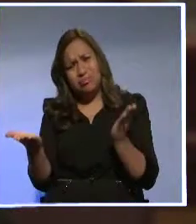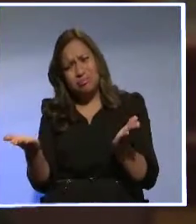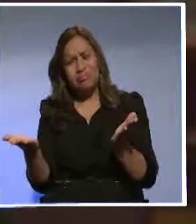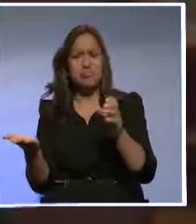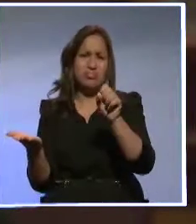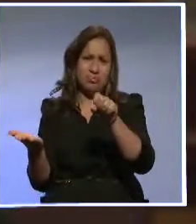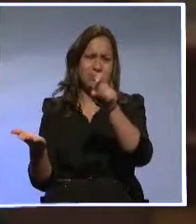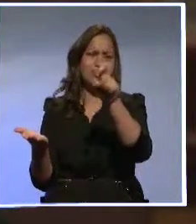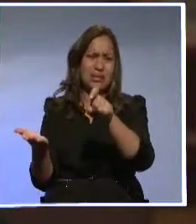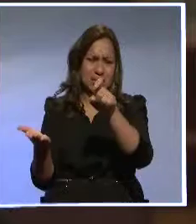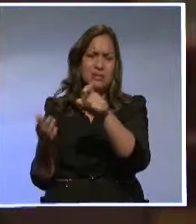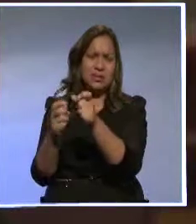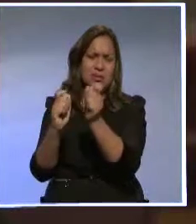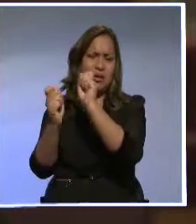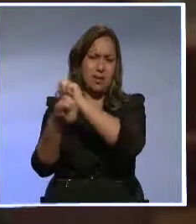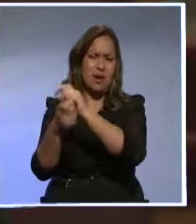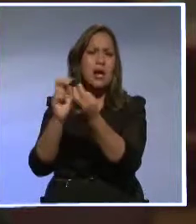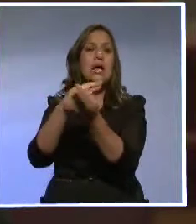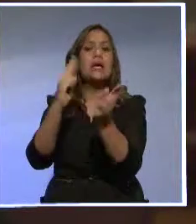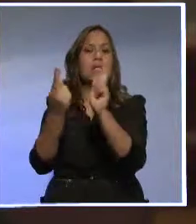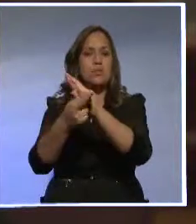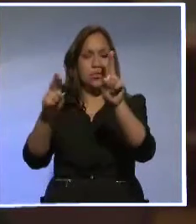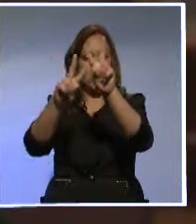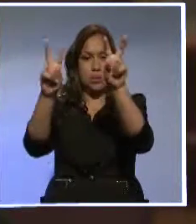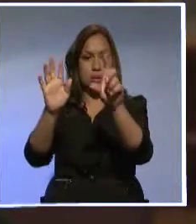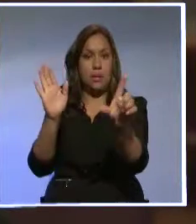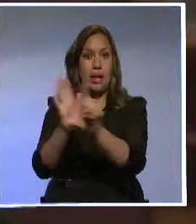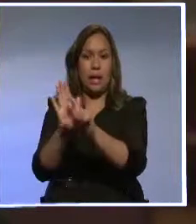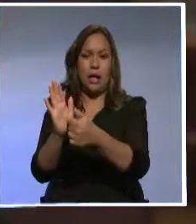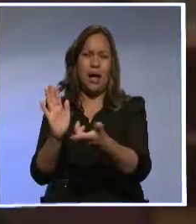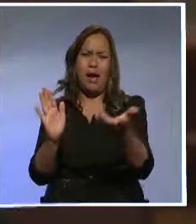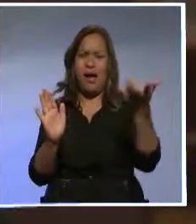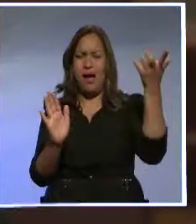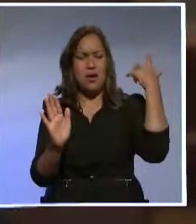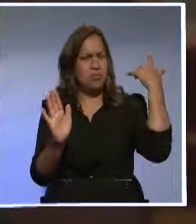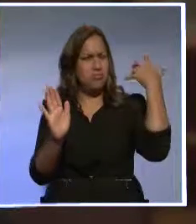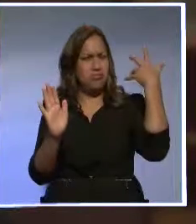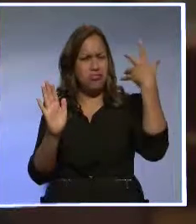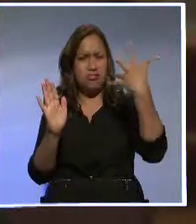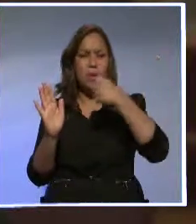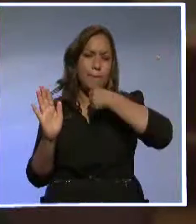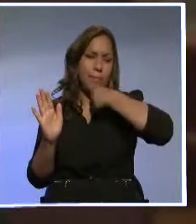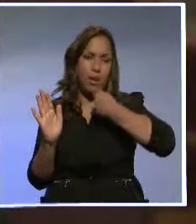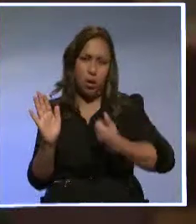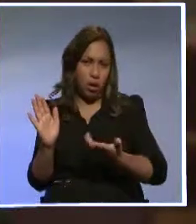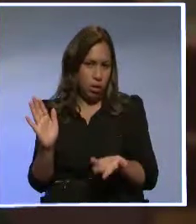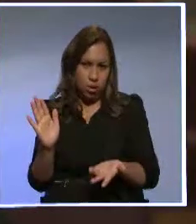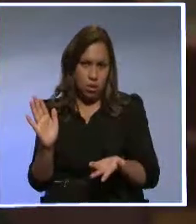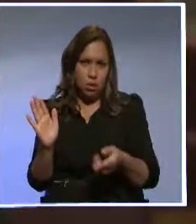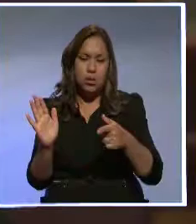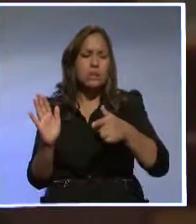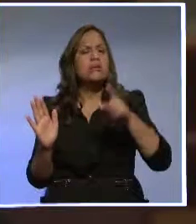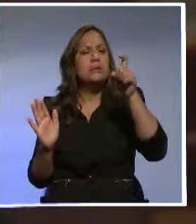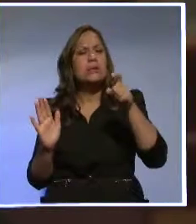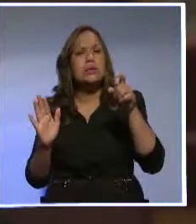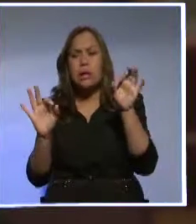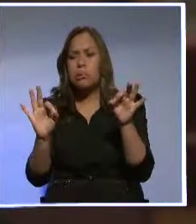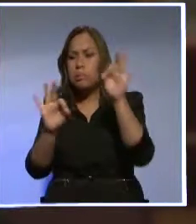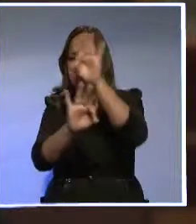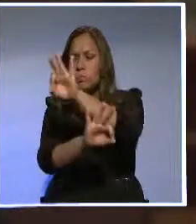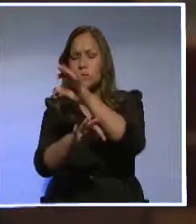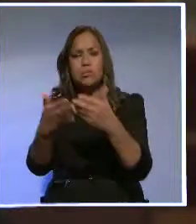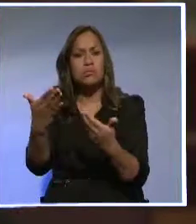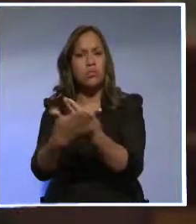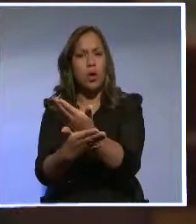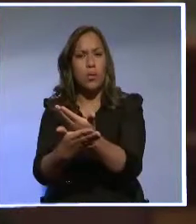necesario reformar una ley vigente de muchísimos años atrás y que ha venido regulando la propiedad intelectual